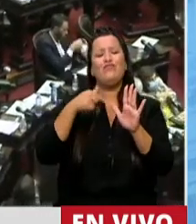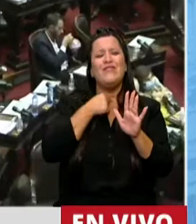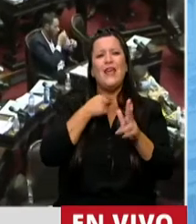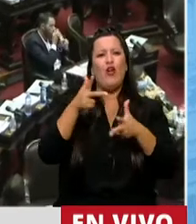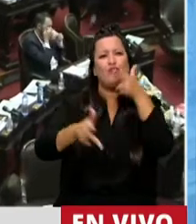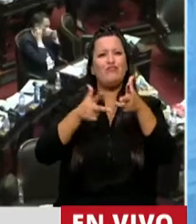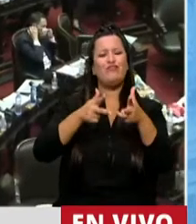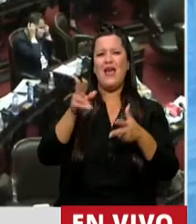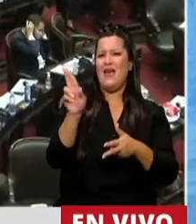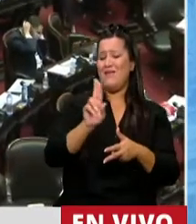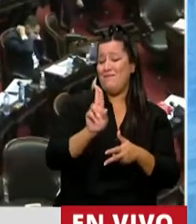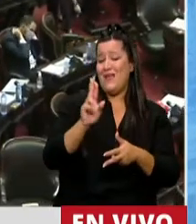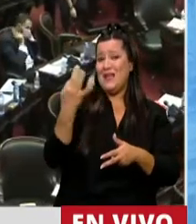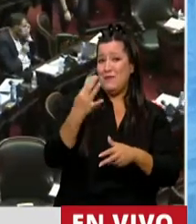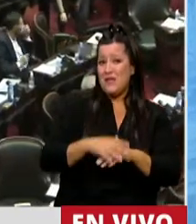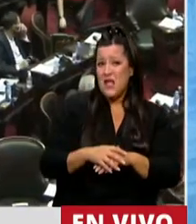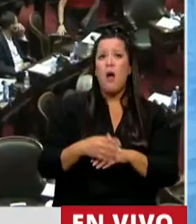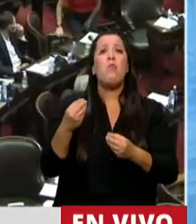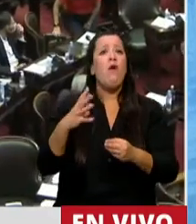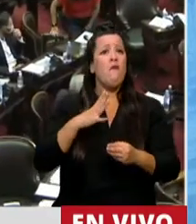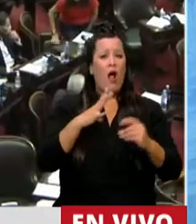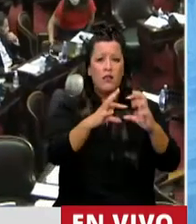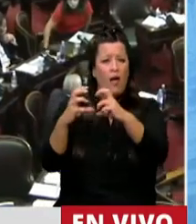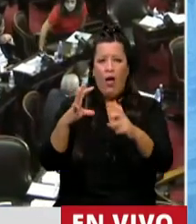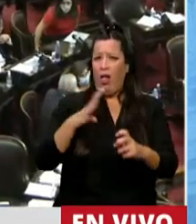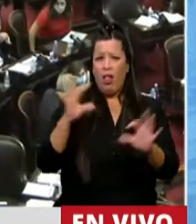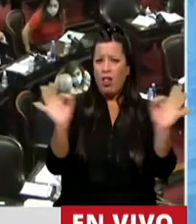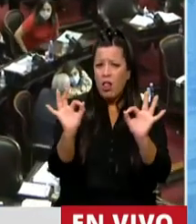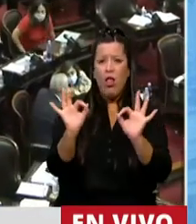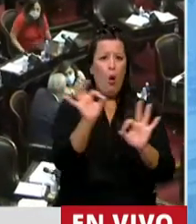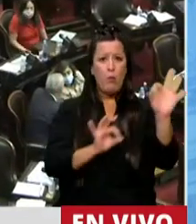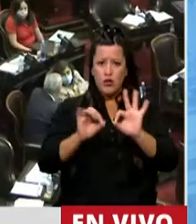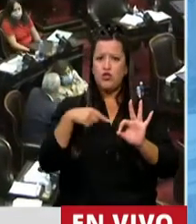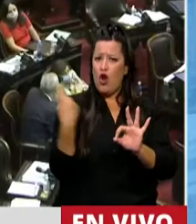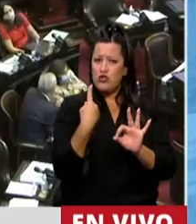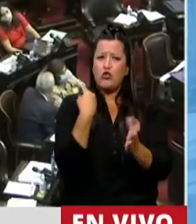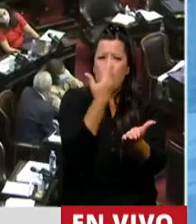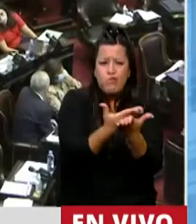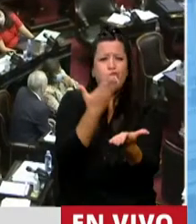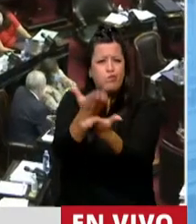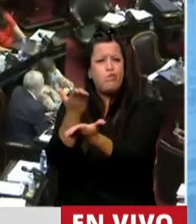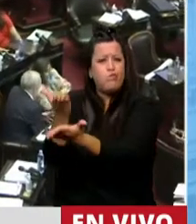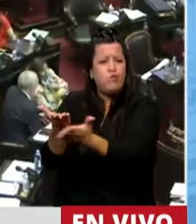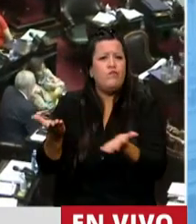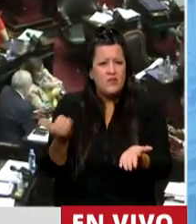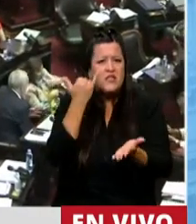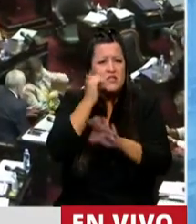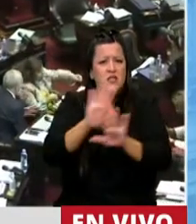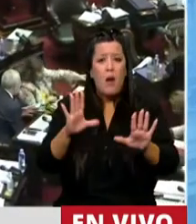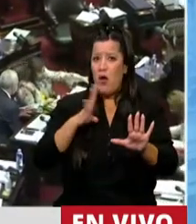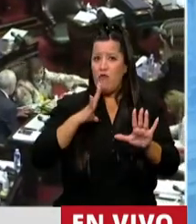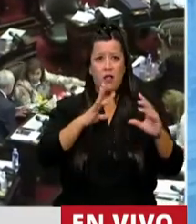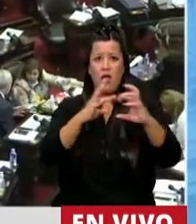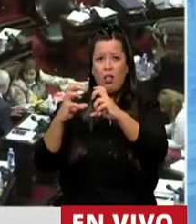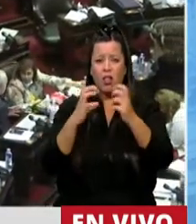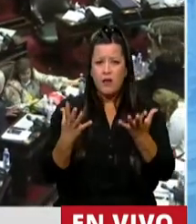por la falta de tratamiento de los proyectos que venimos presentando y en este caso